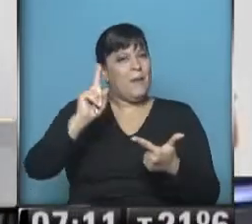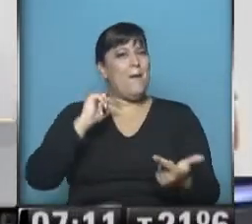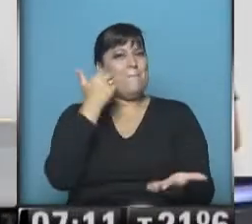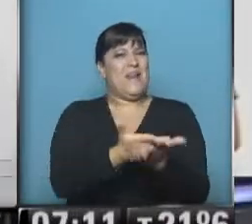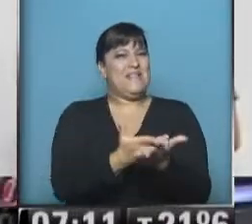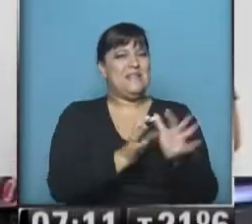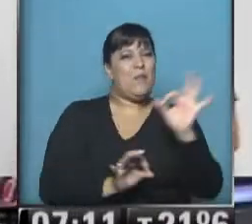¡Gracias!